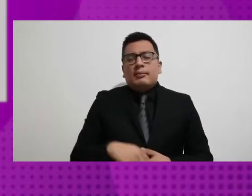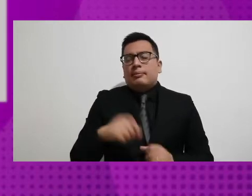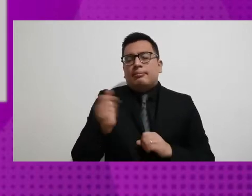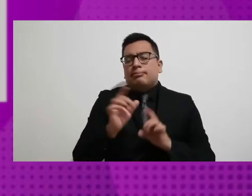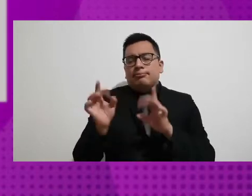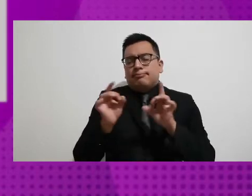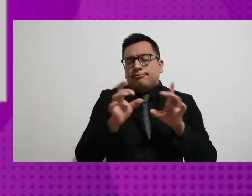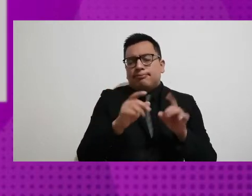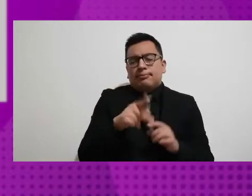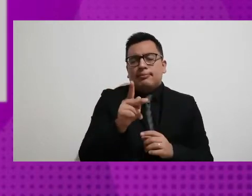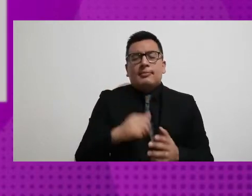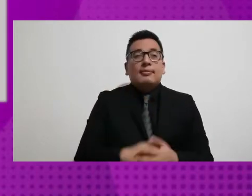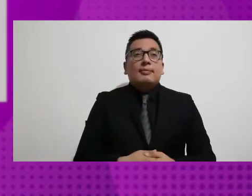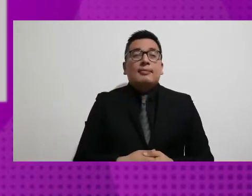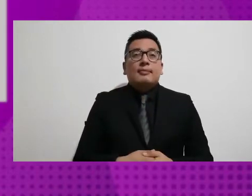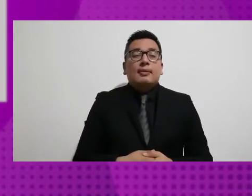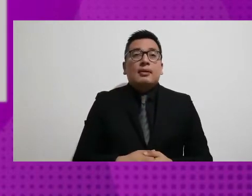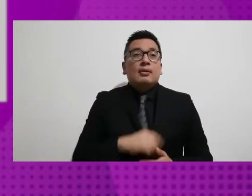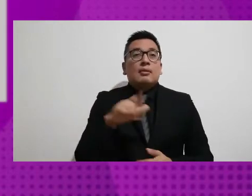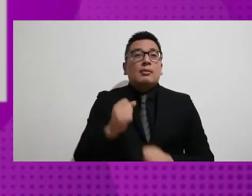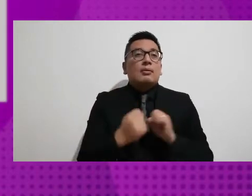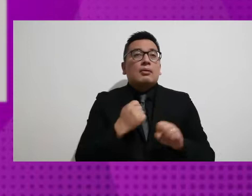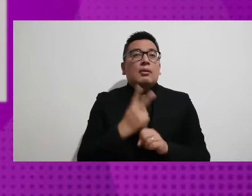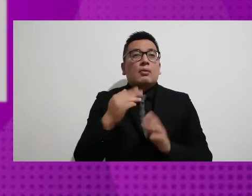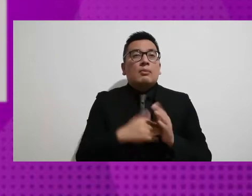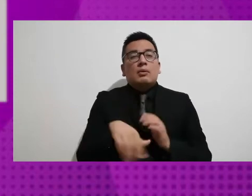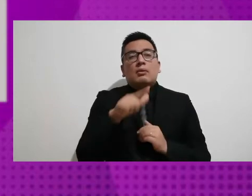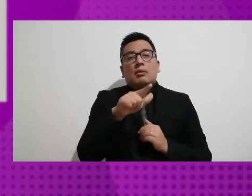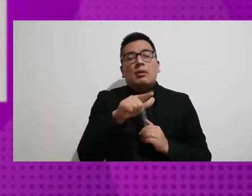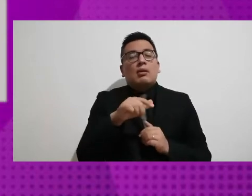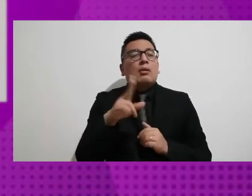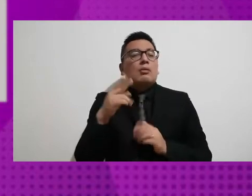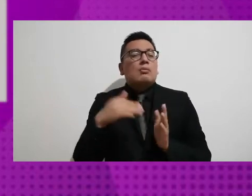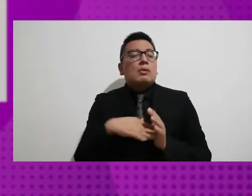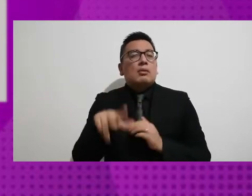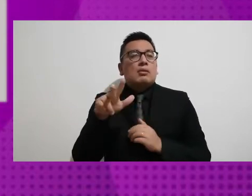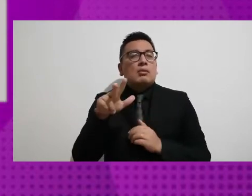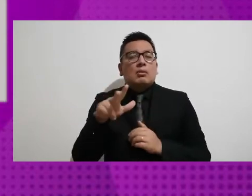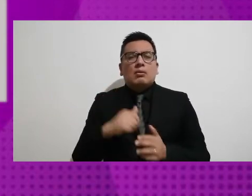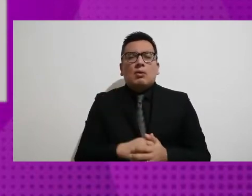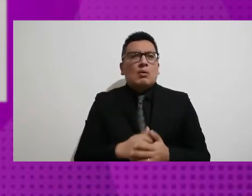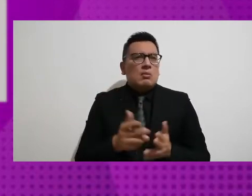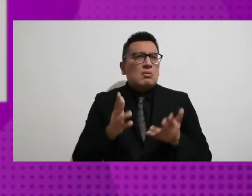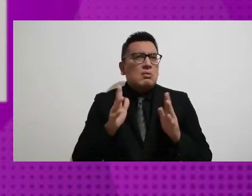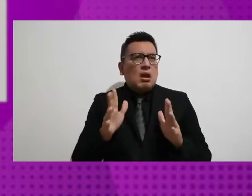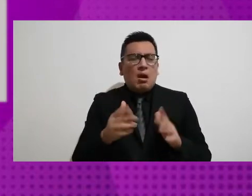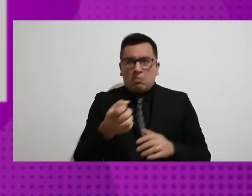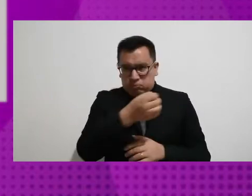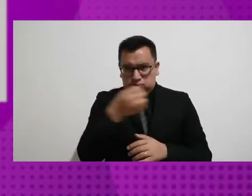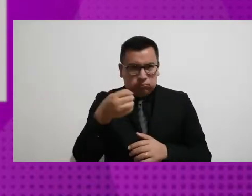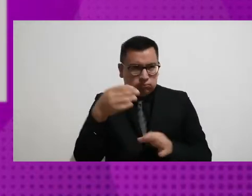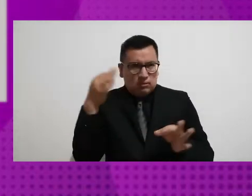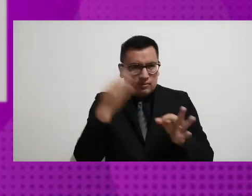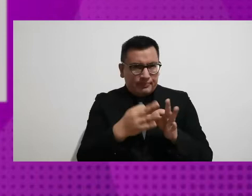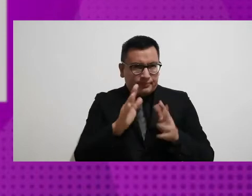pues situaciones, pero a partir de 2017 y 2018, pues ya el sistema se